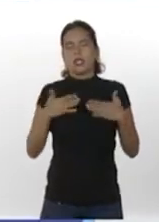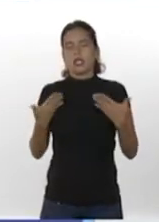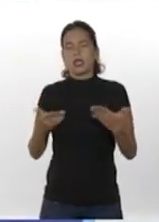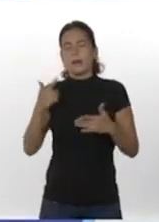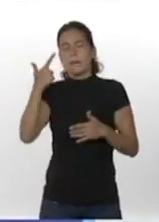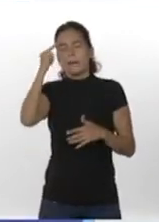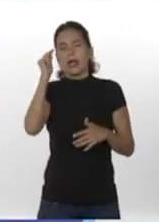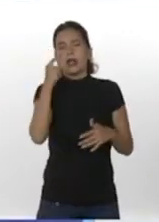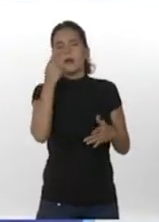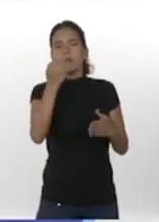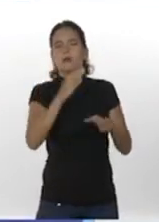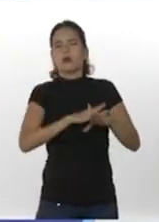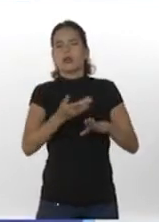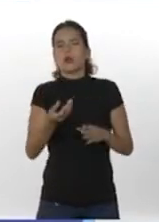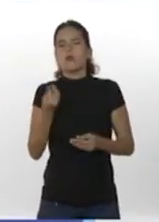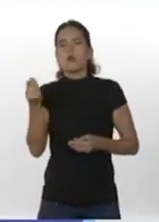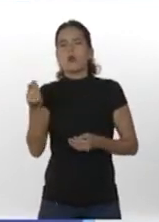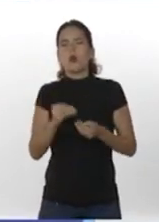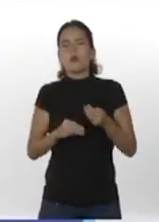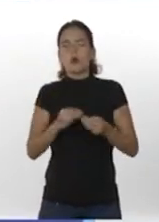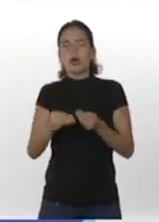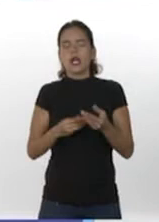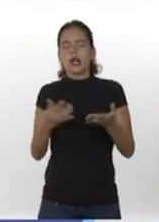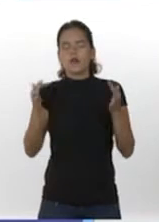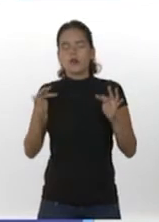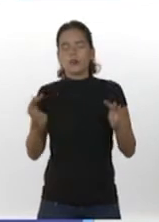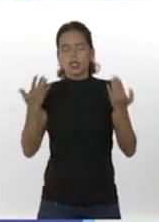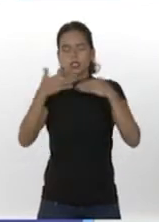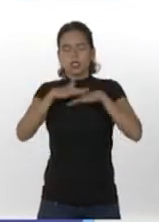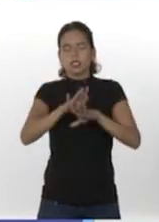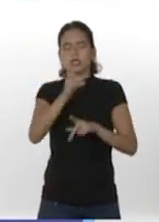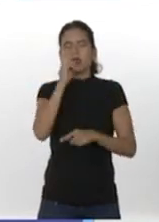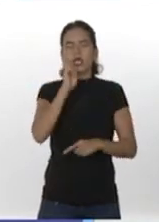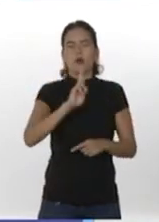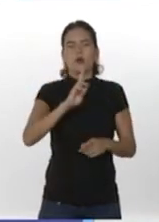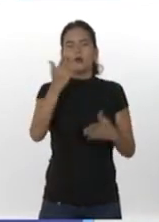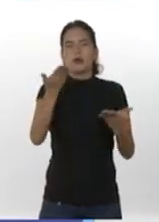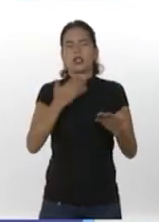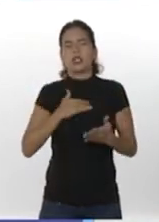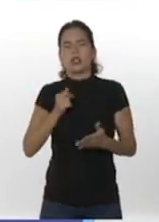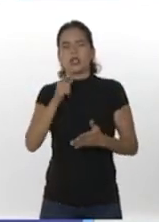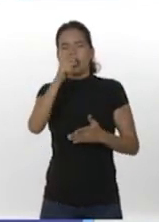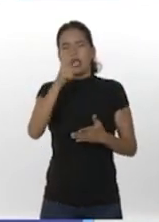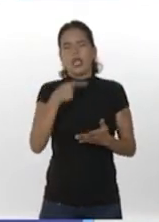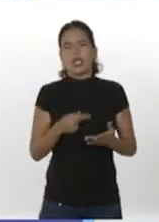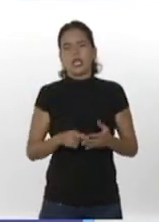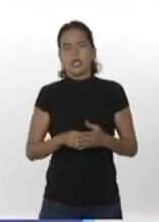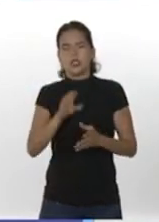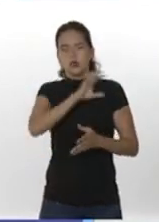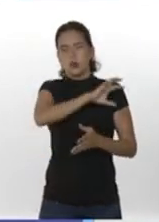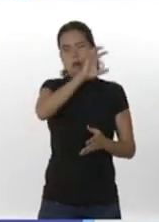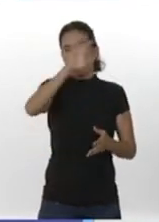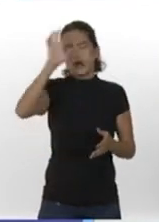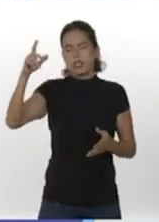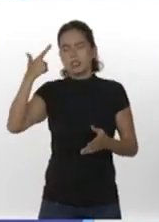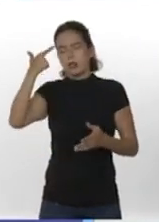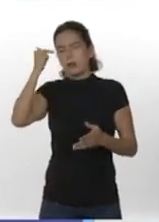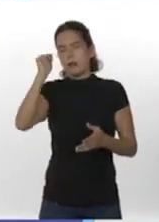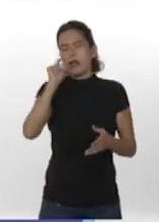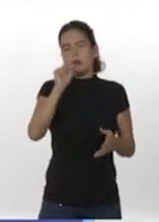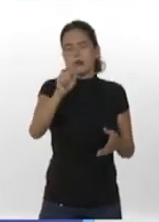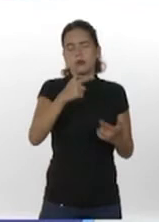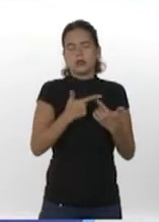Para ver cómo era el modelo de integración que el Libertador quería en esas colonias, en esos países para el momento